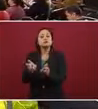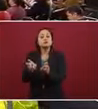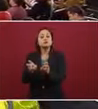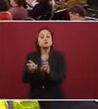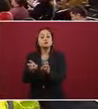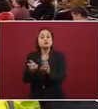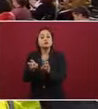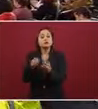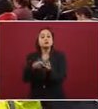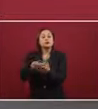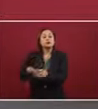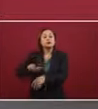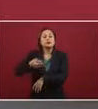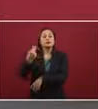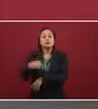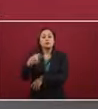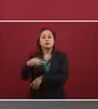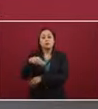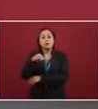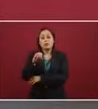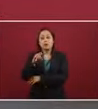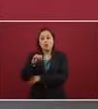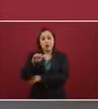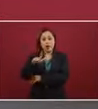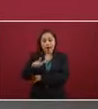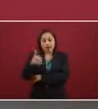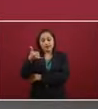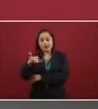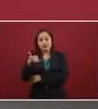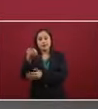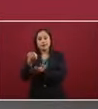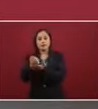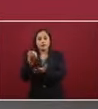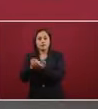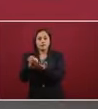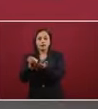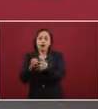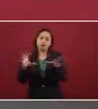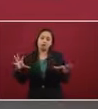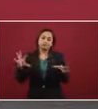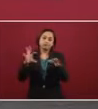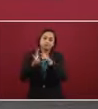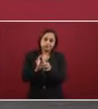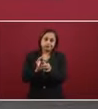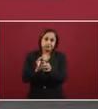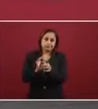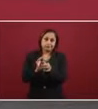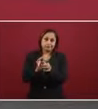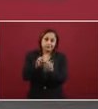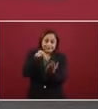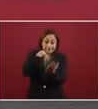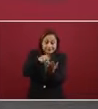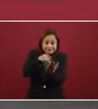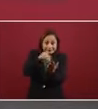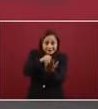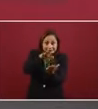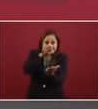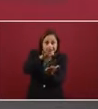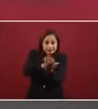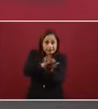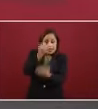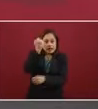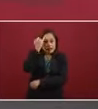La moral y la economía, porque es una forma distinta,